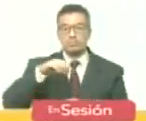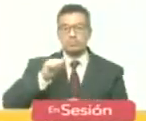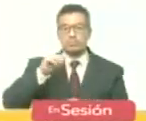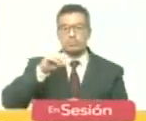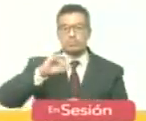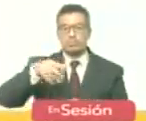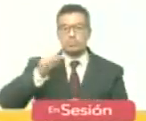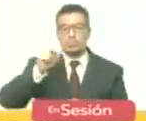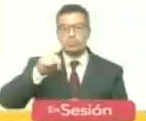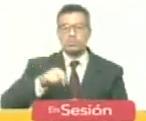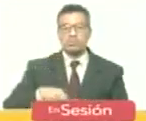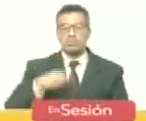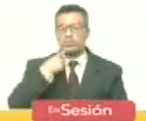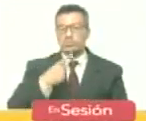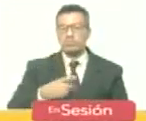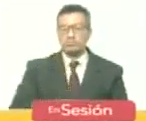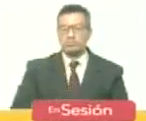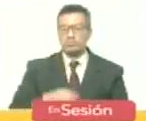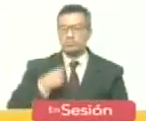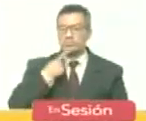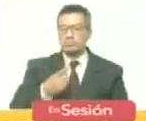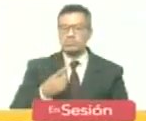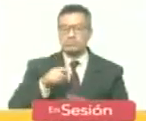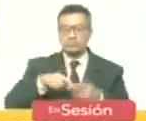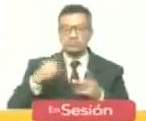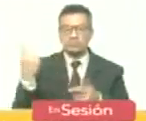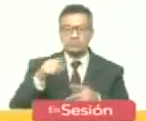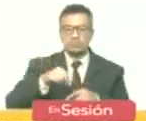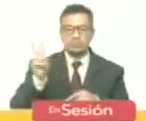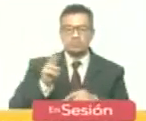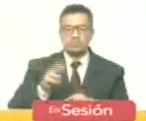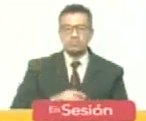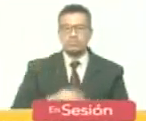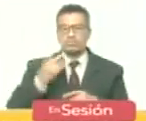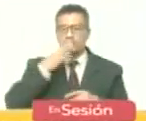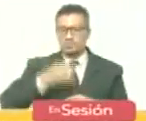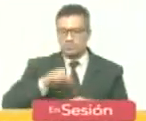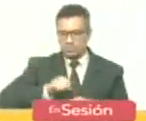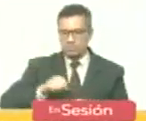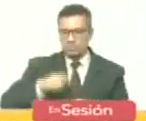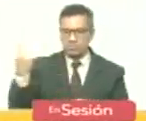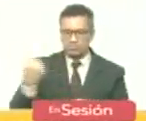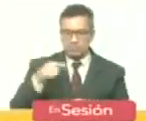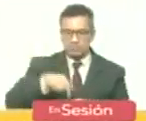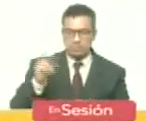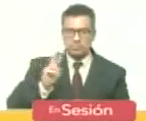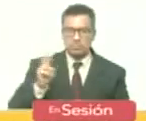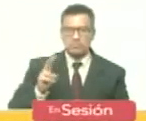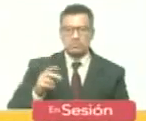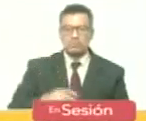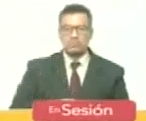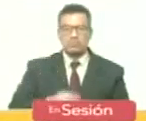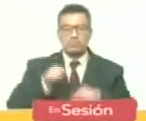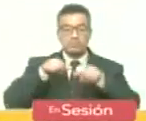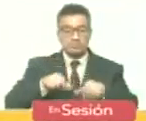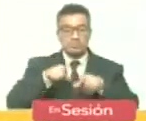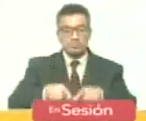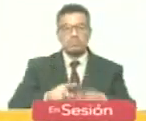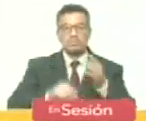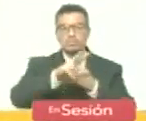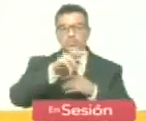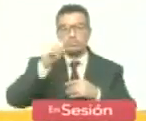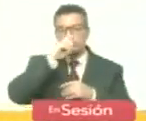delató, diciendo que estaban en Venezuela. En efecto, estaban en Venezuela, y se van a quedar aquí unos 30